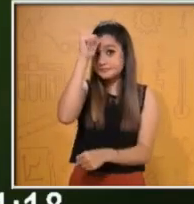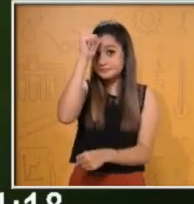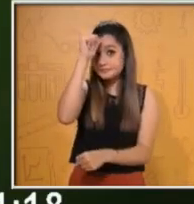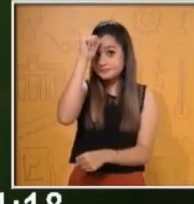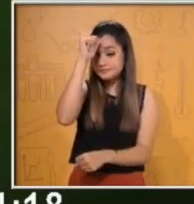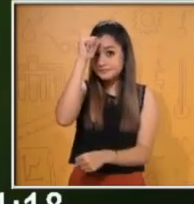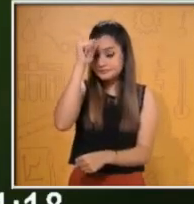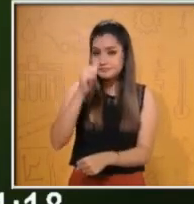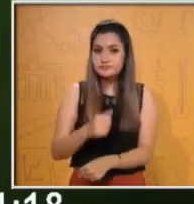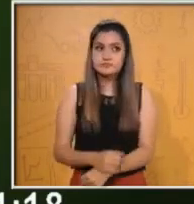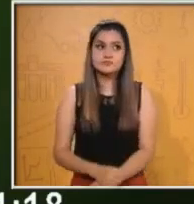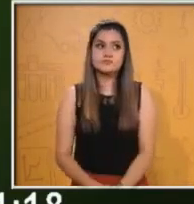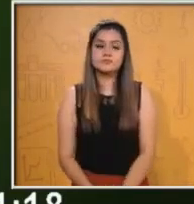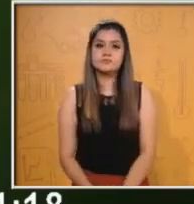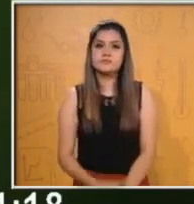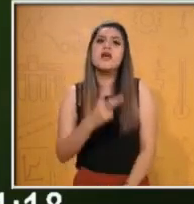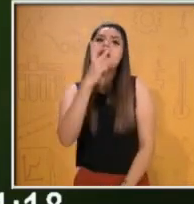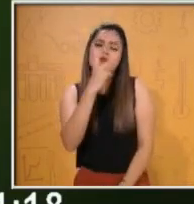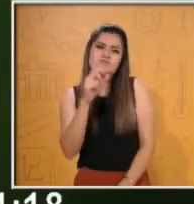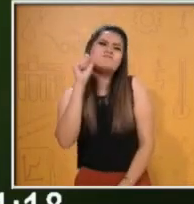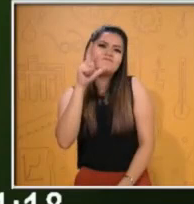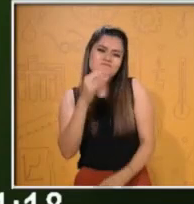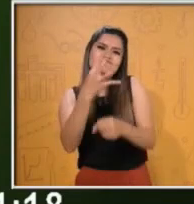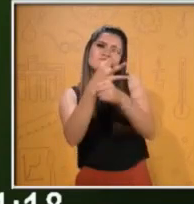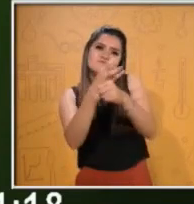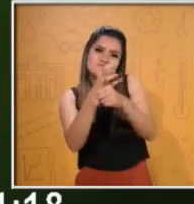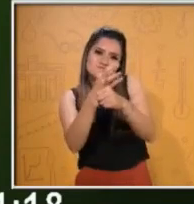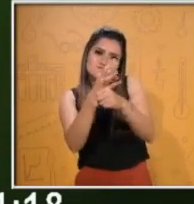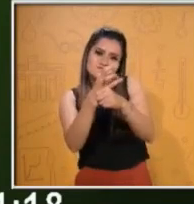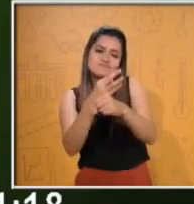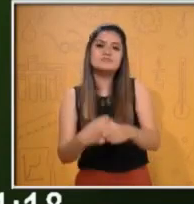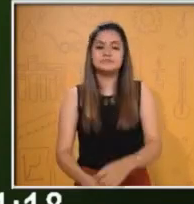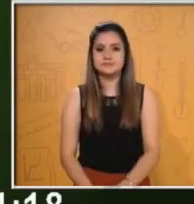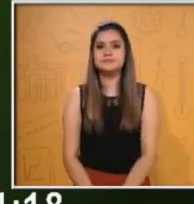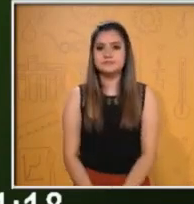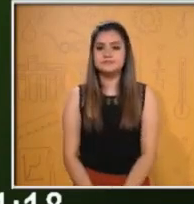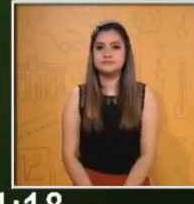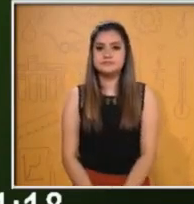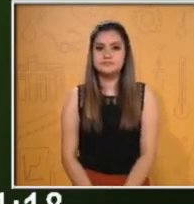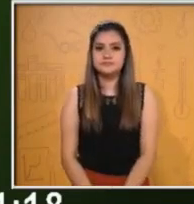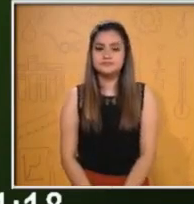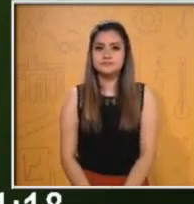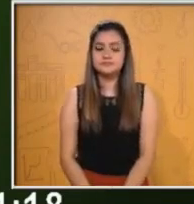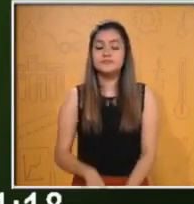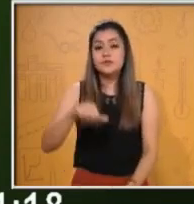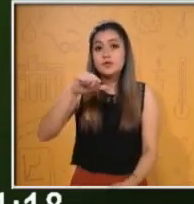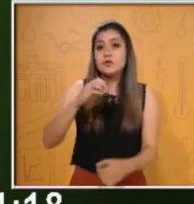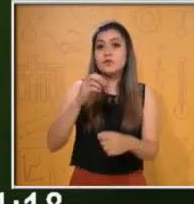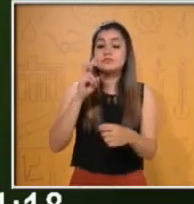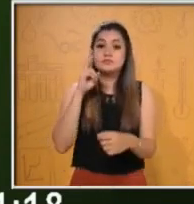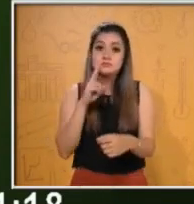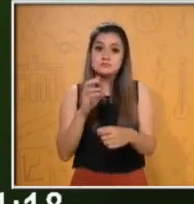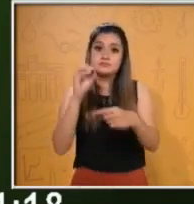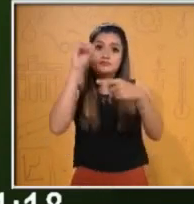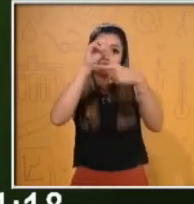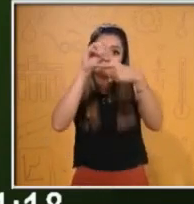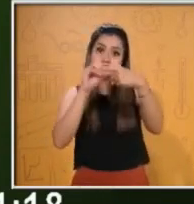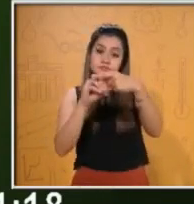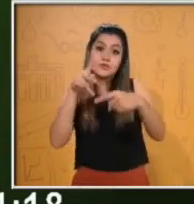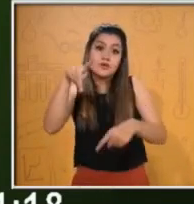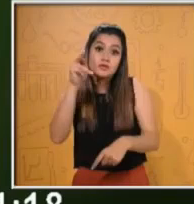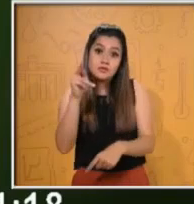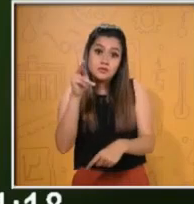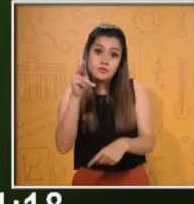también le puede servir también para tercero, porque ellos también están viendo hoy en día las fracciones, pero con otro grado